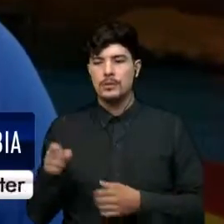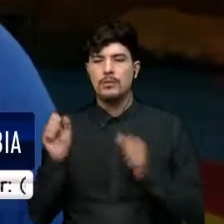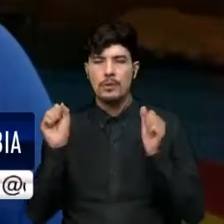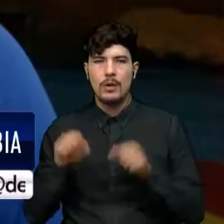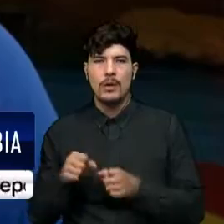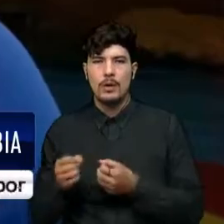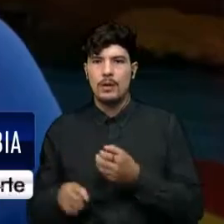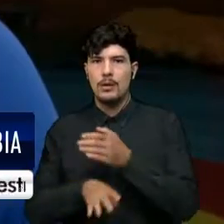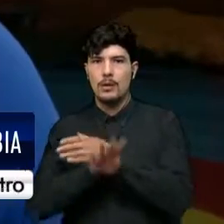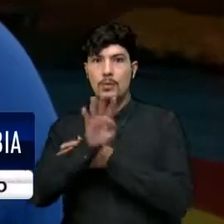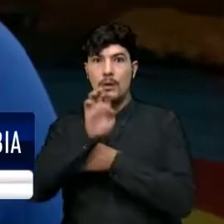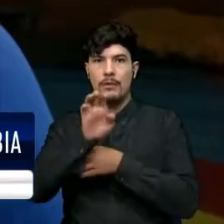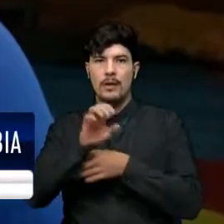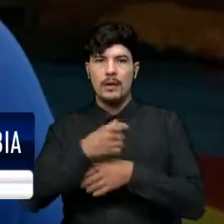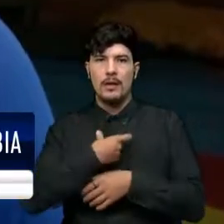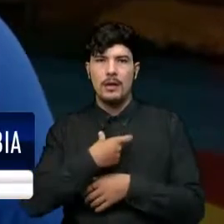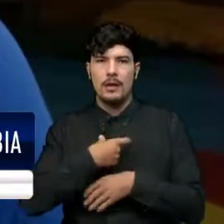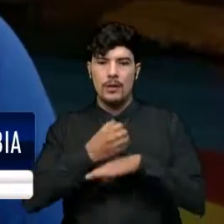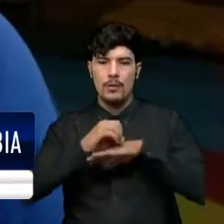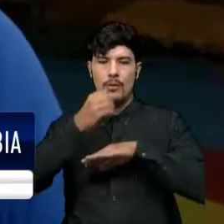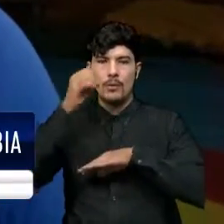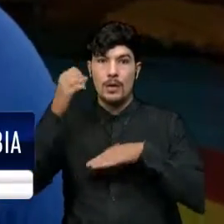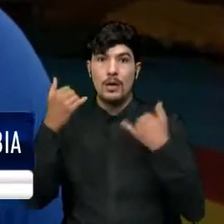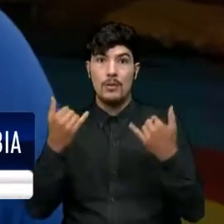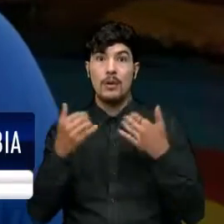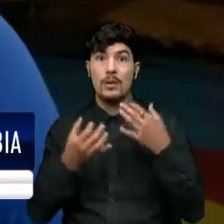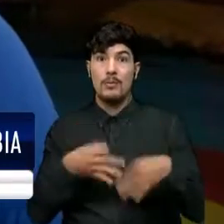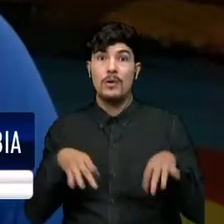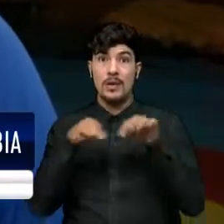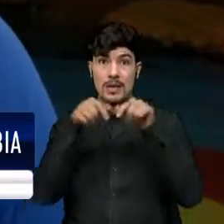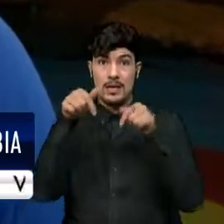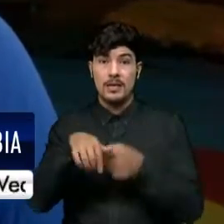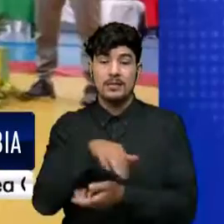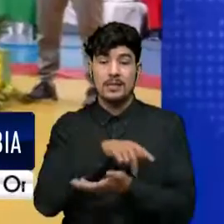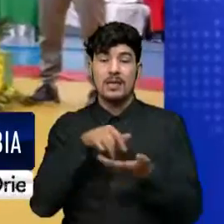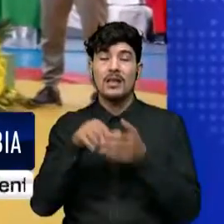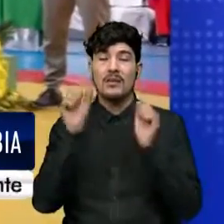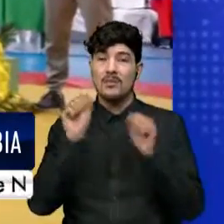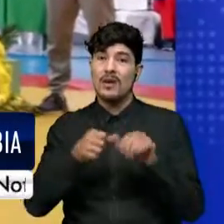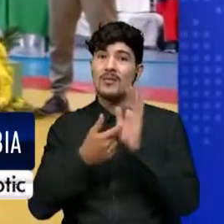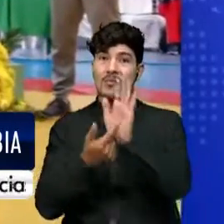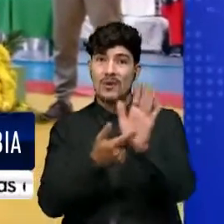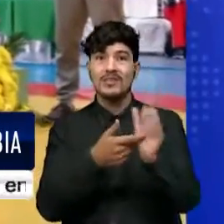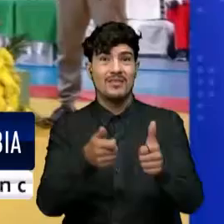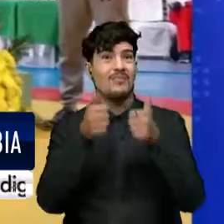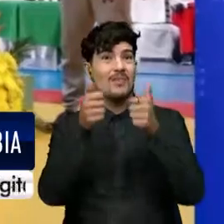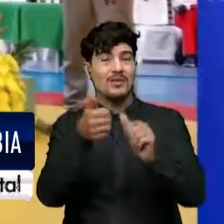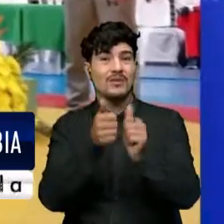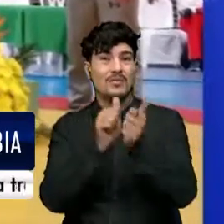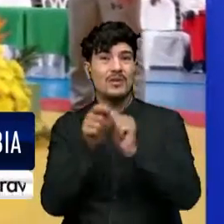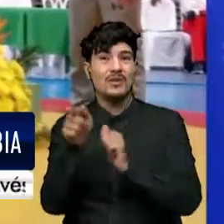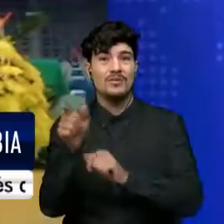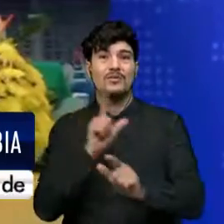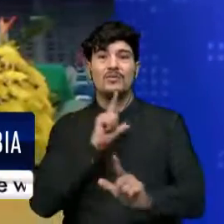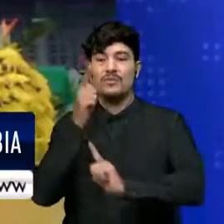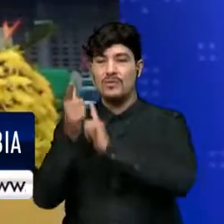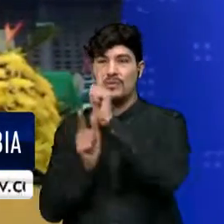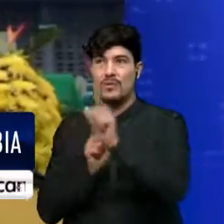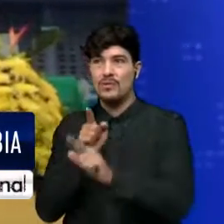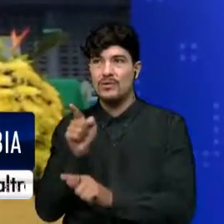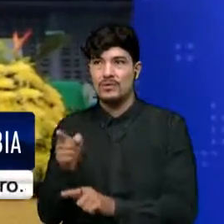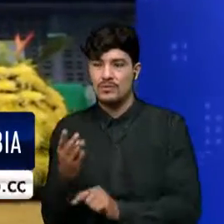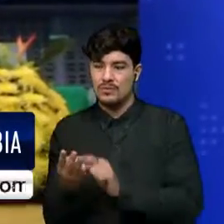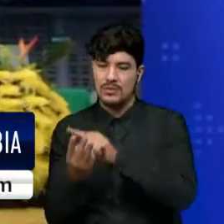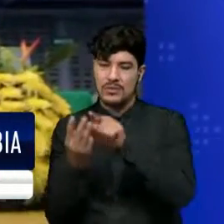porque metimos 9 media de oro que da un campanazo lo que puede hacer es atender a los connacionales 2010 los hermanos alexis über y hay de cuero